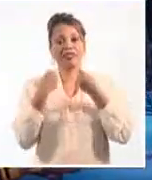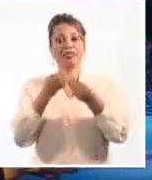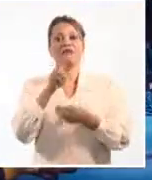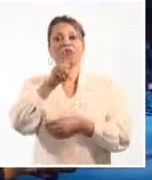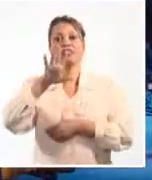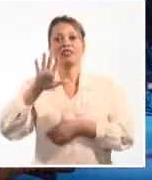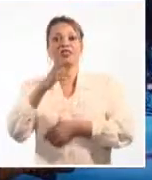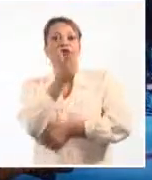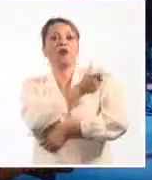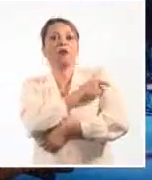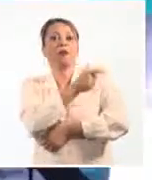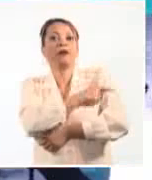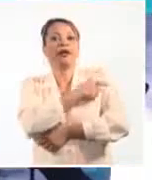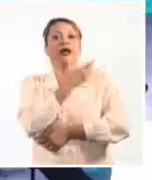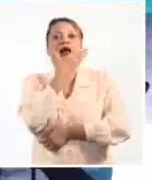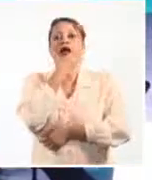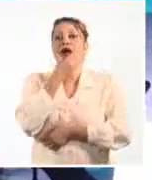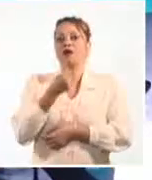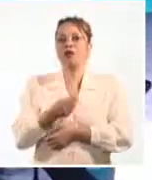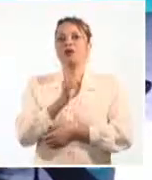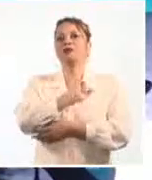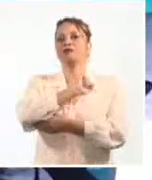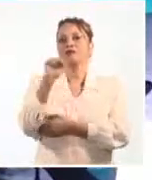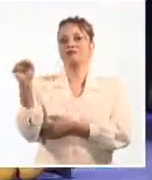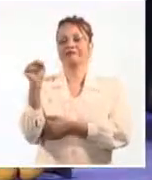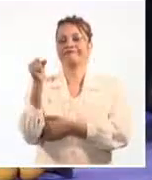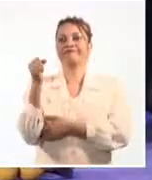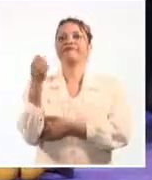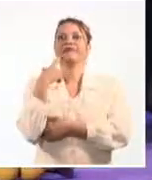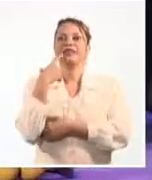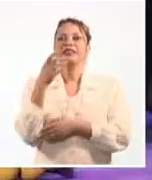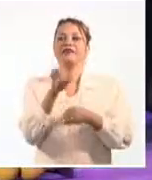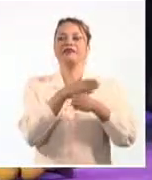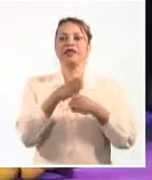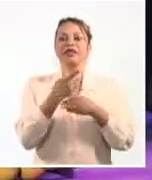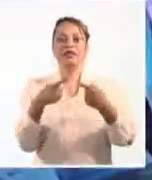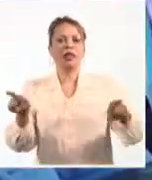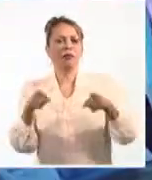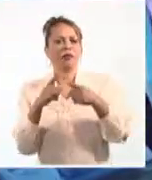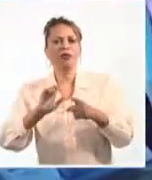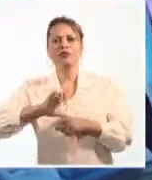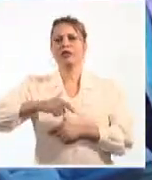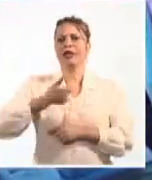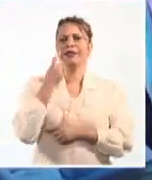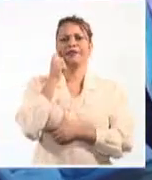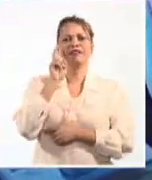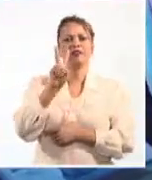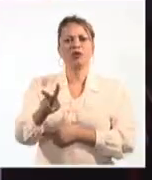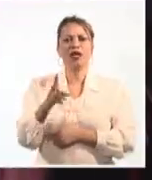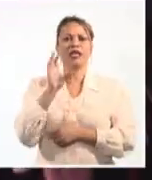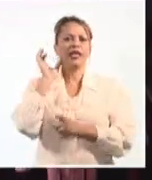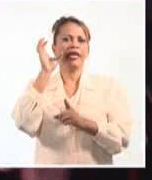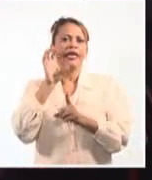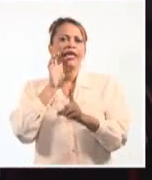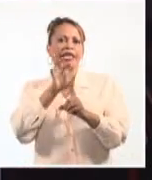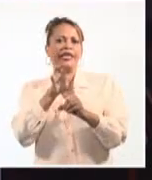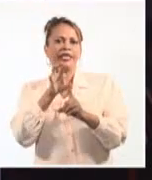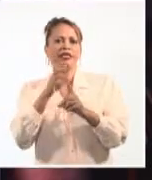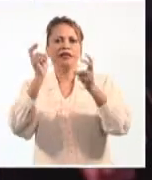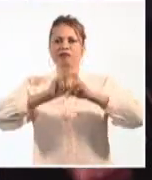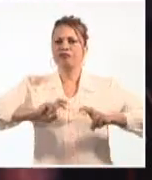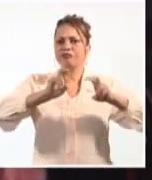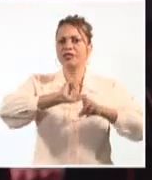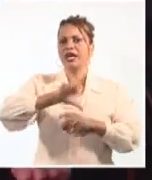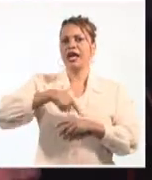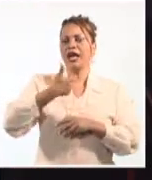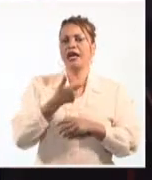a jóvenes con un quehacer destacado en varias manifestaciones. En música, artes visuales, crítica e investigación, artes